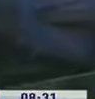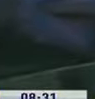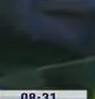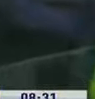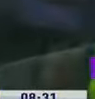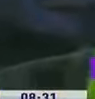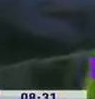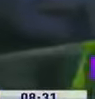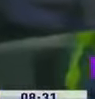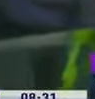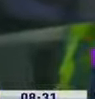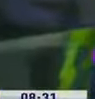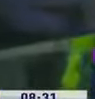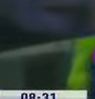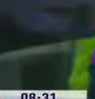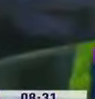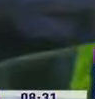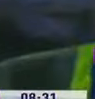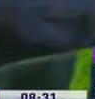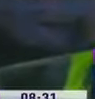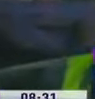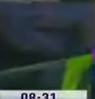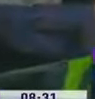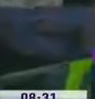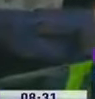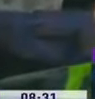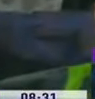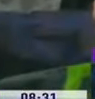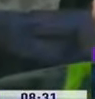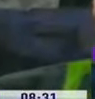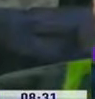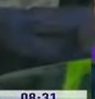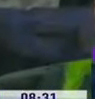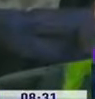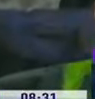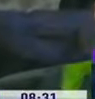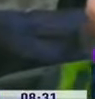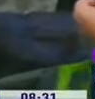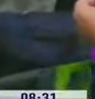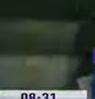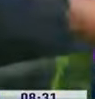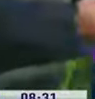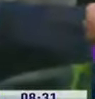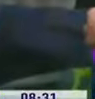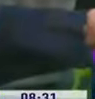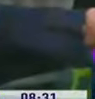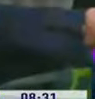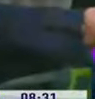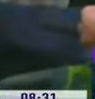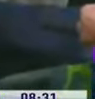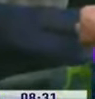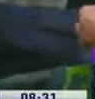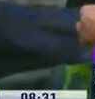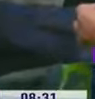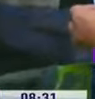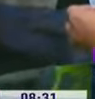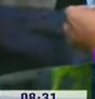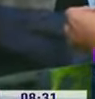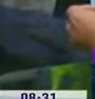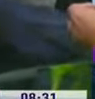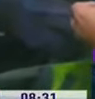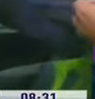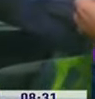1978 ya ha bajado el motor. Ya está bajado, reparado. Se ha manchado el tubo de escape. No, todavía está. Ley de tránsito es claro, usted está mal